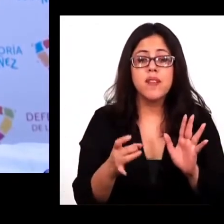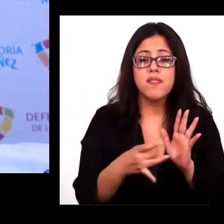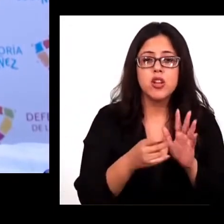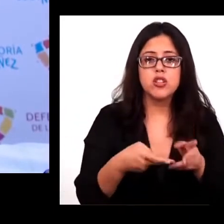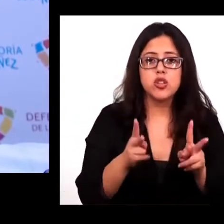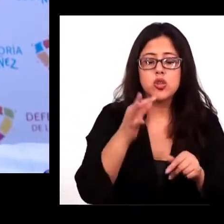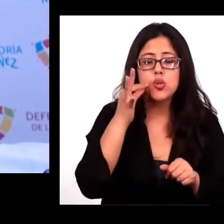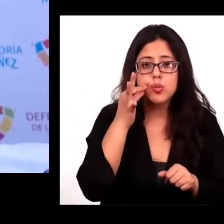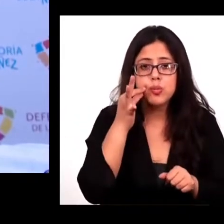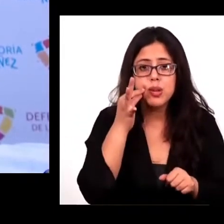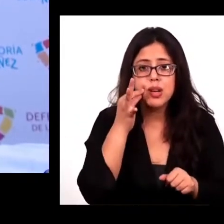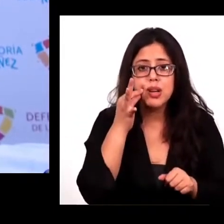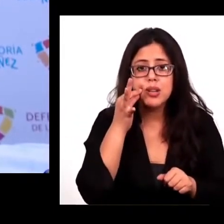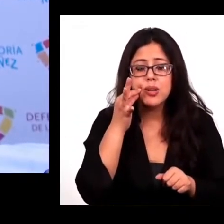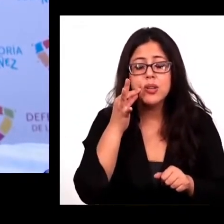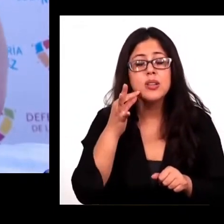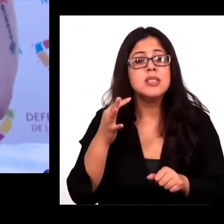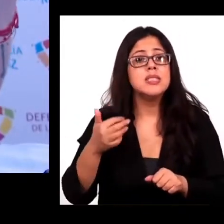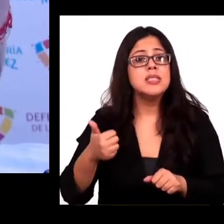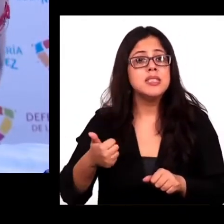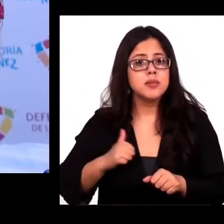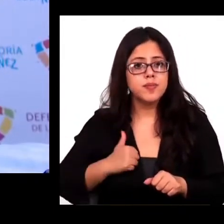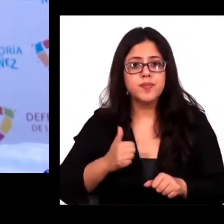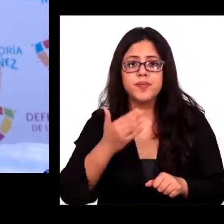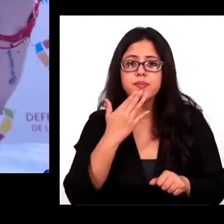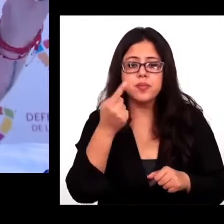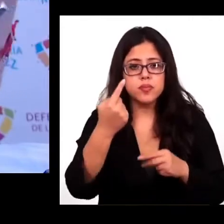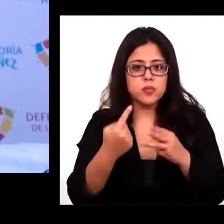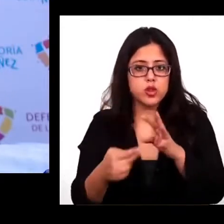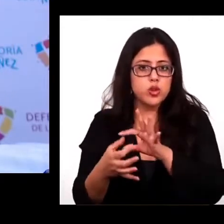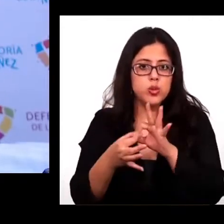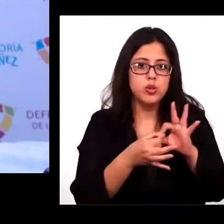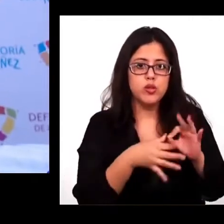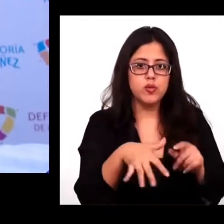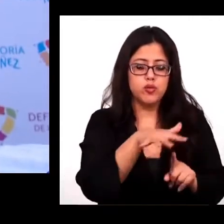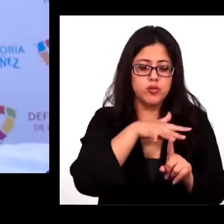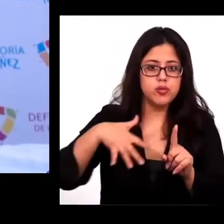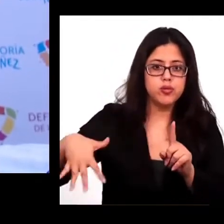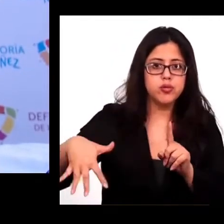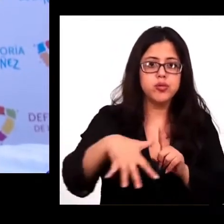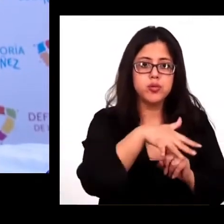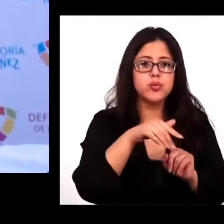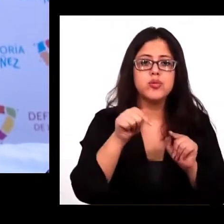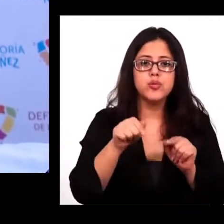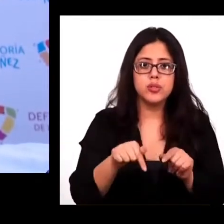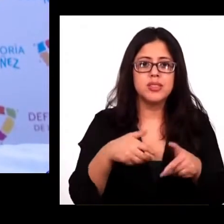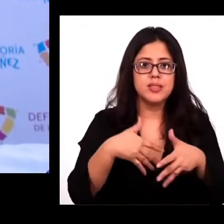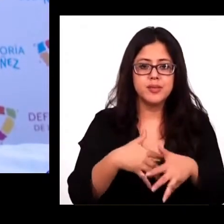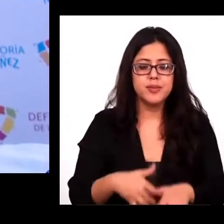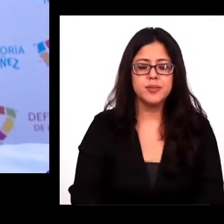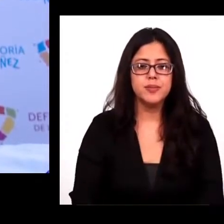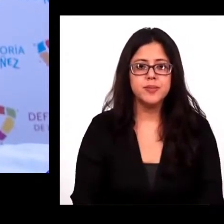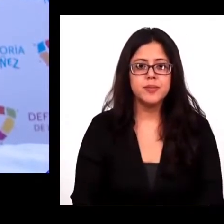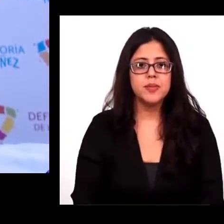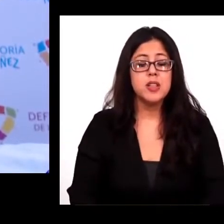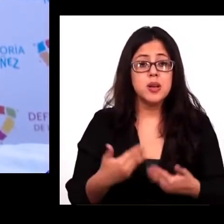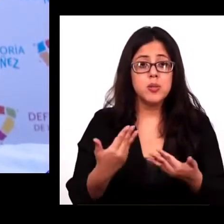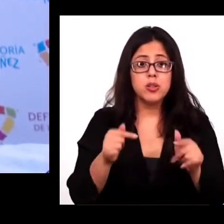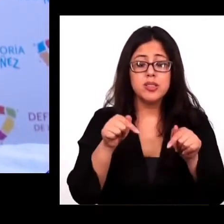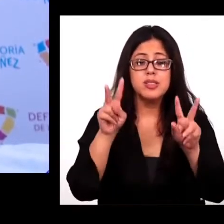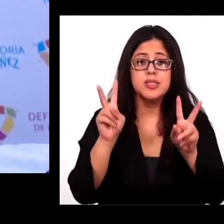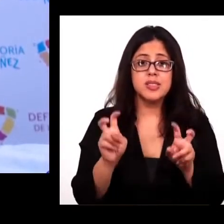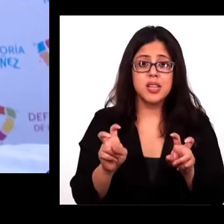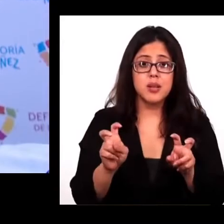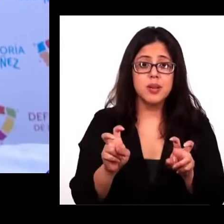derechos humanos de parte de agentes del Estado, sino que también otras consecuencias para el entorno en el cual se esté desarrollando esa manifestación. Así que desde esa perspectiva es